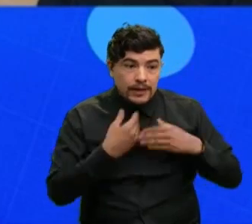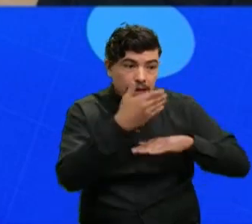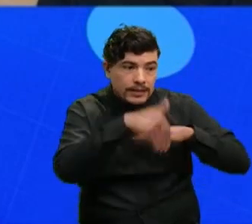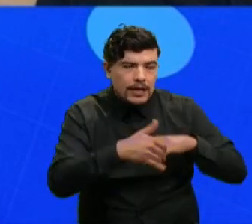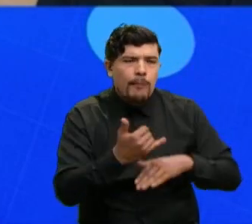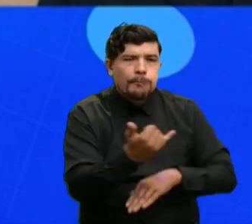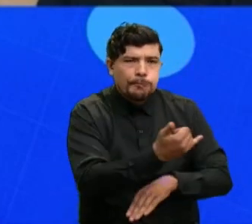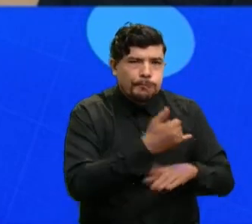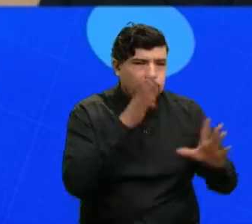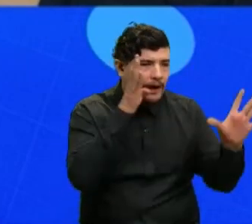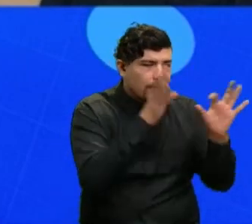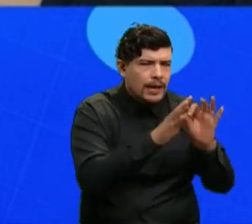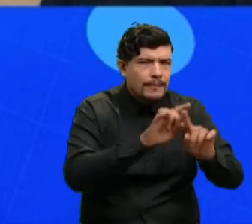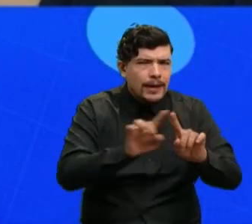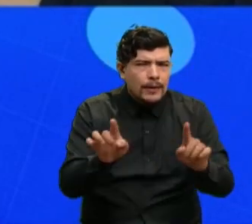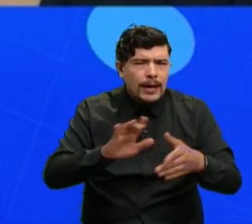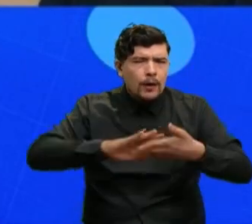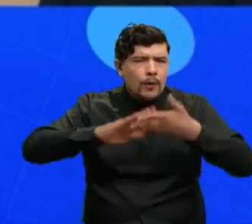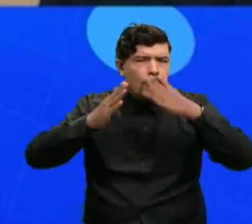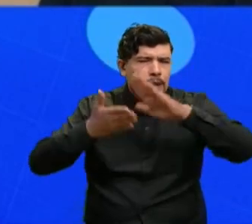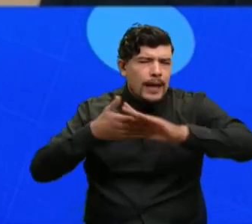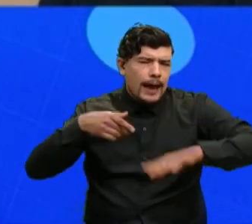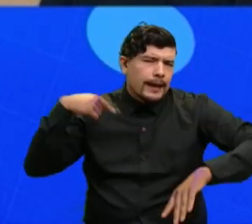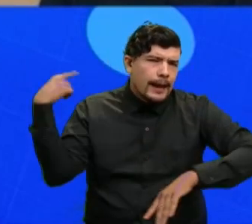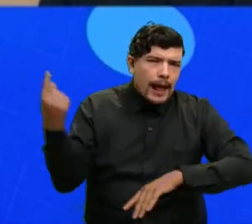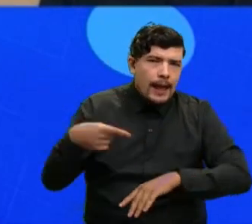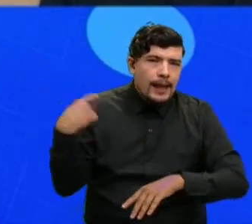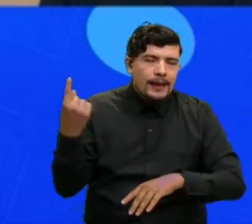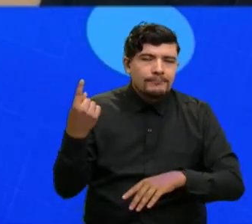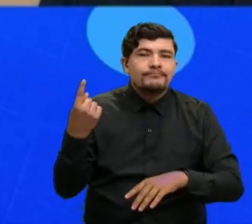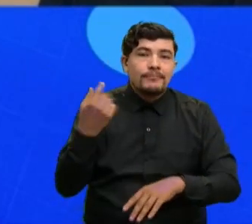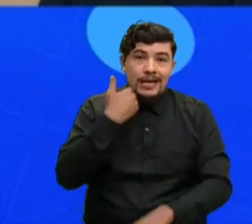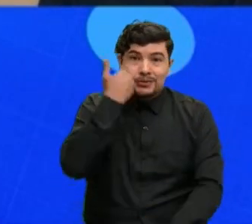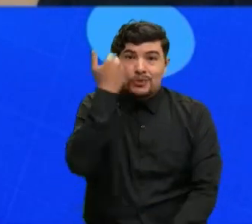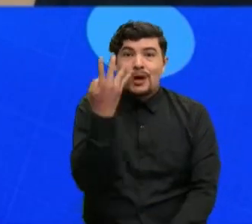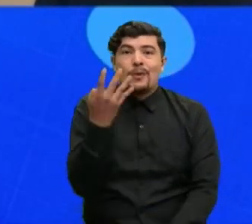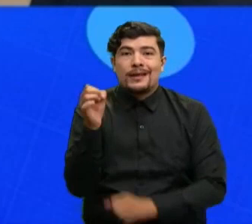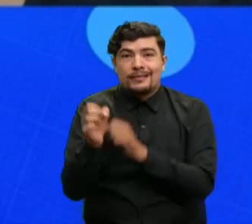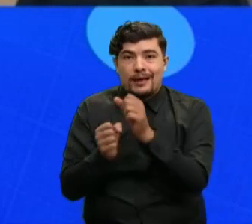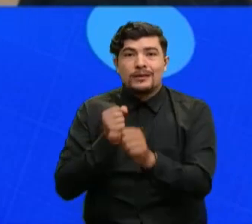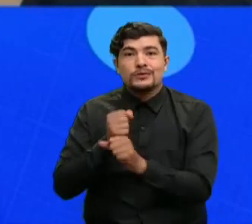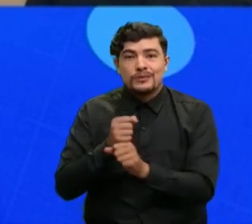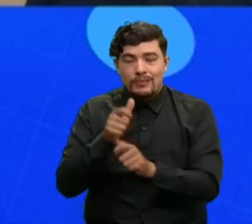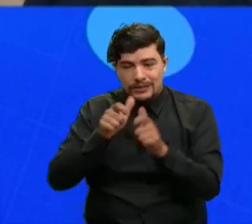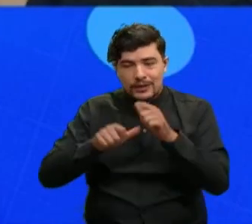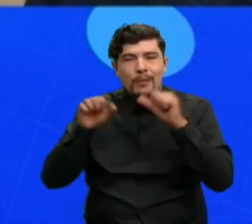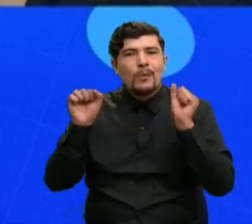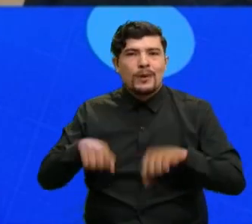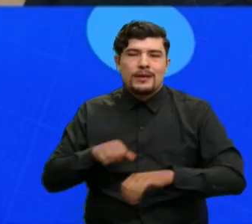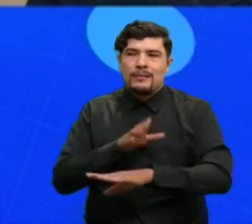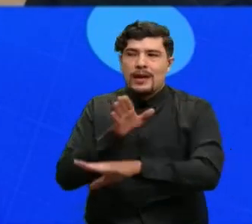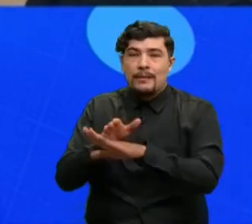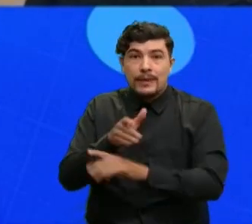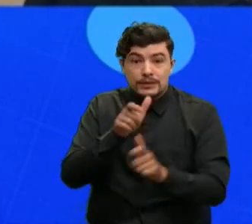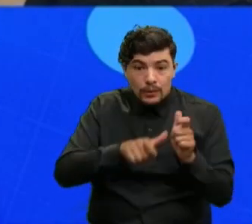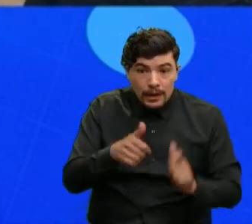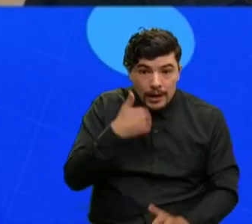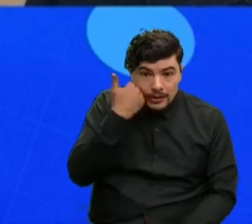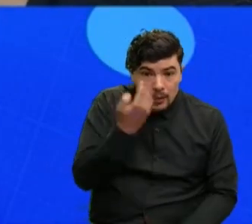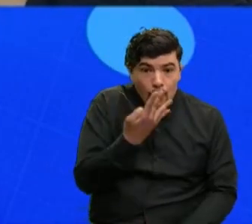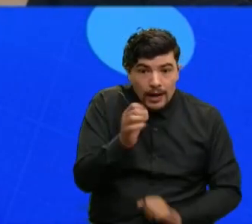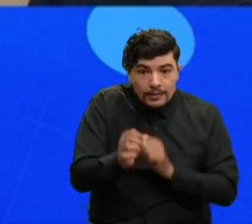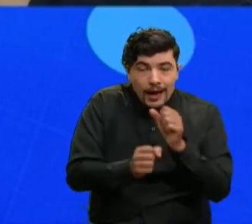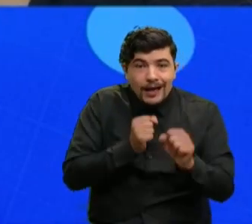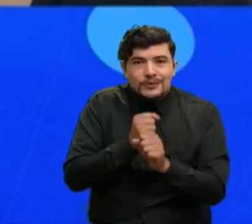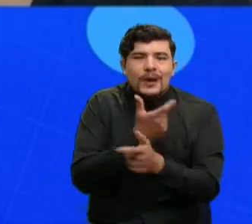población en general, vamos en los 40 años, que incluso ayer empezamos a vacunar sin agendamiento. Solo la persona de 40 años o más